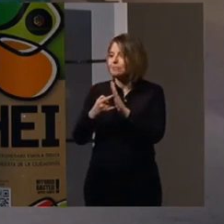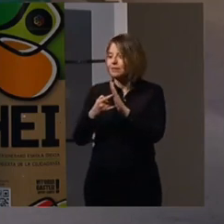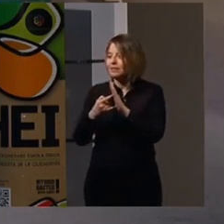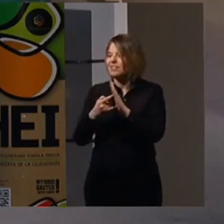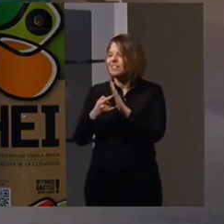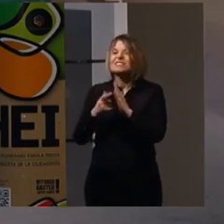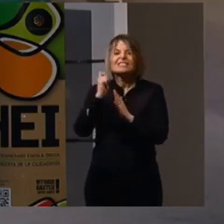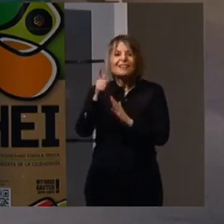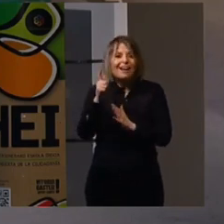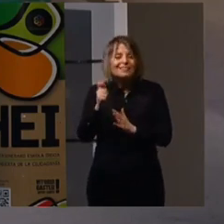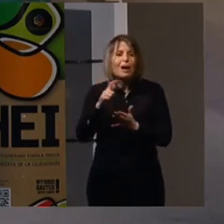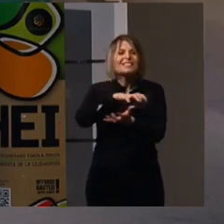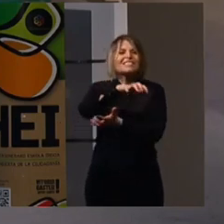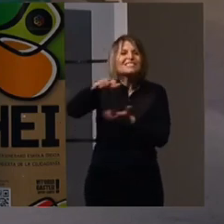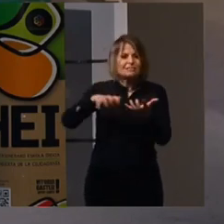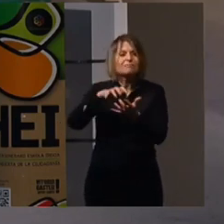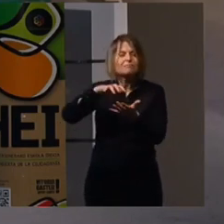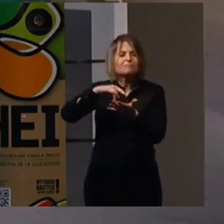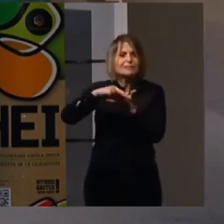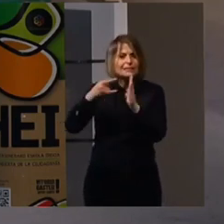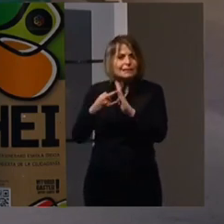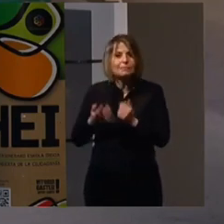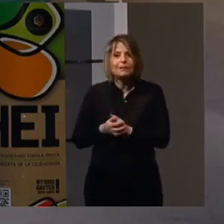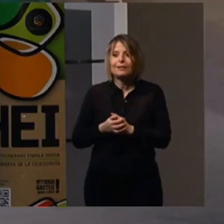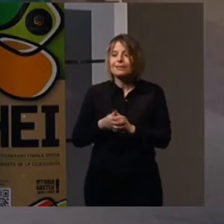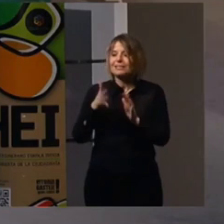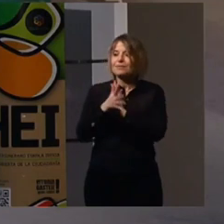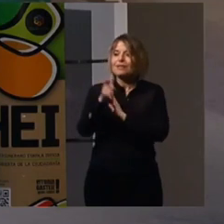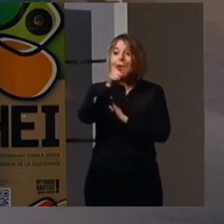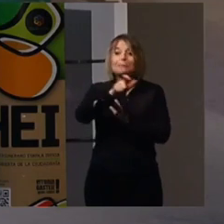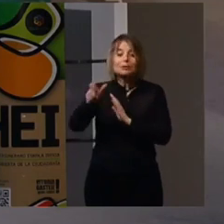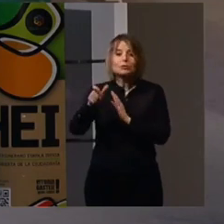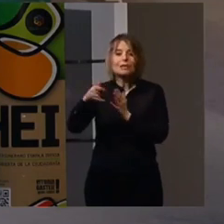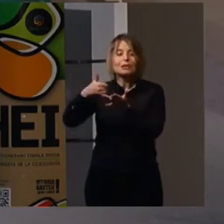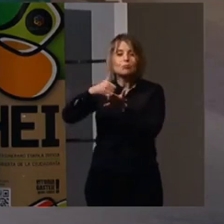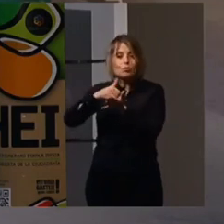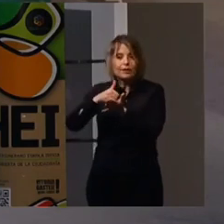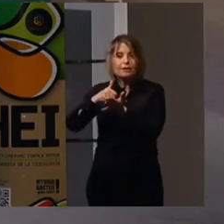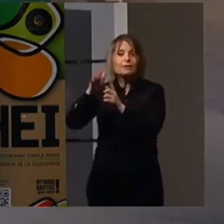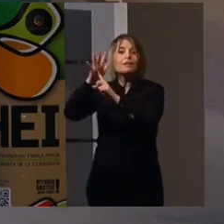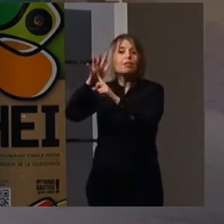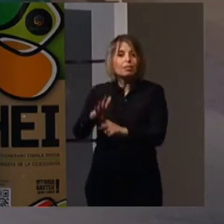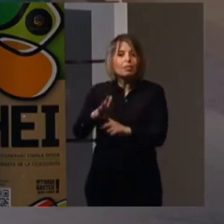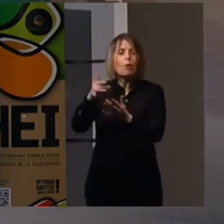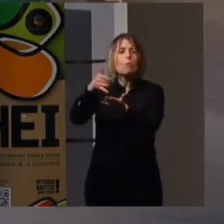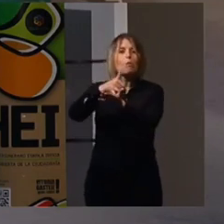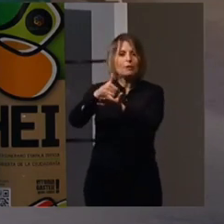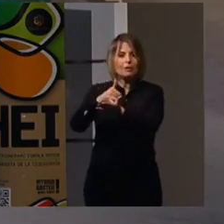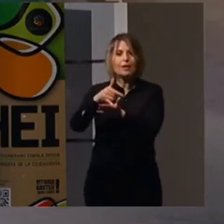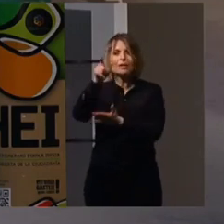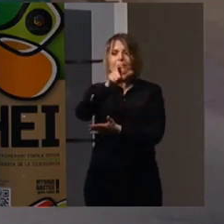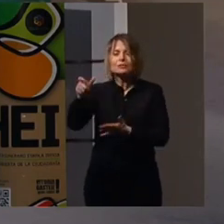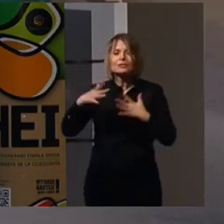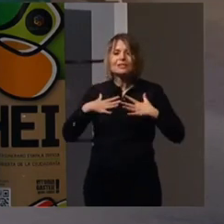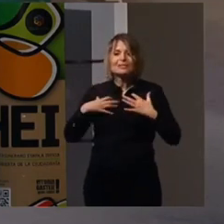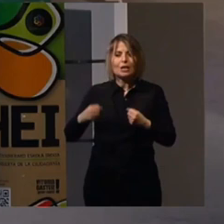pero la gran mayoría de las veces por parte del sistema, ¿no? Entonces son las personas más vulnerables y más vulneradas dentro de este mundo de la salud